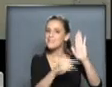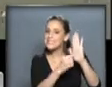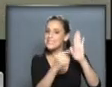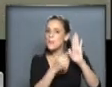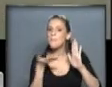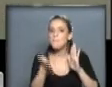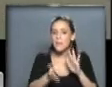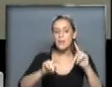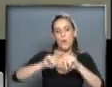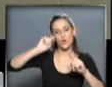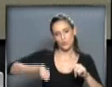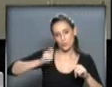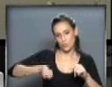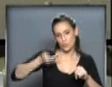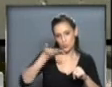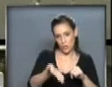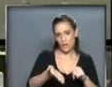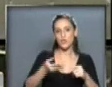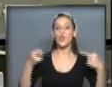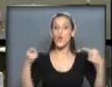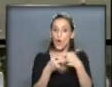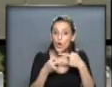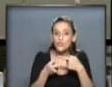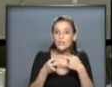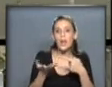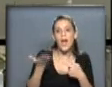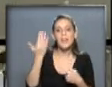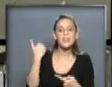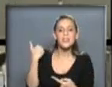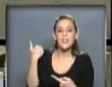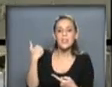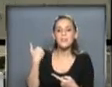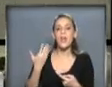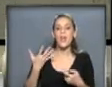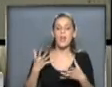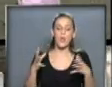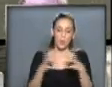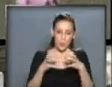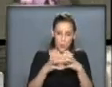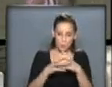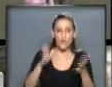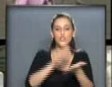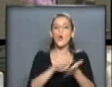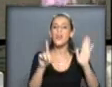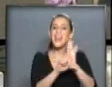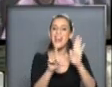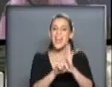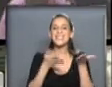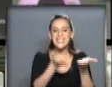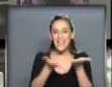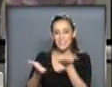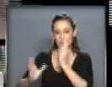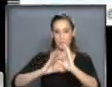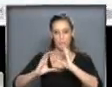Corte Suprema de Justicia de la Nación contra el último fallo de la Cámara de Apelaciones en lo Civil y Comercial Federal sobre la Ley de Servicios de Comunicación